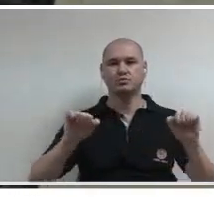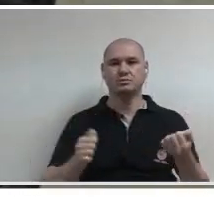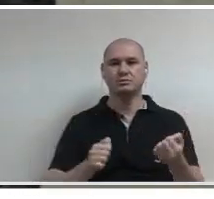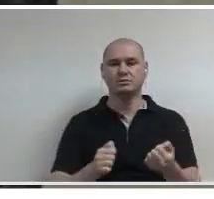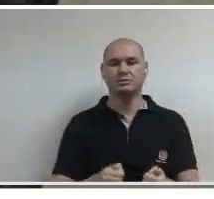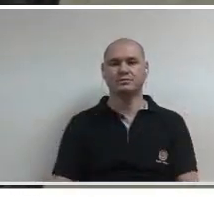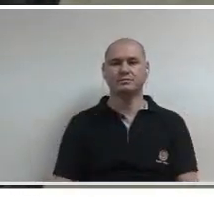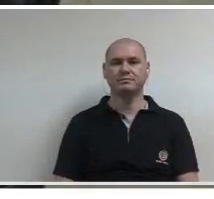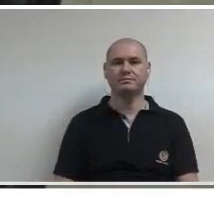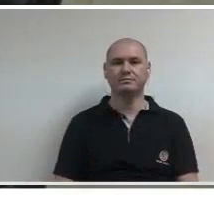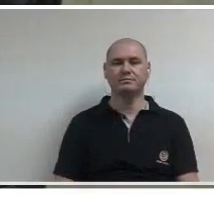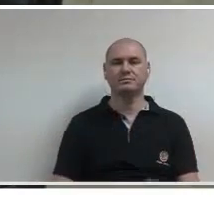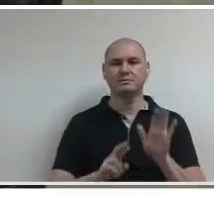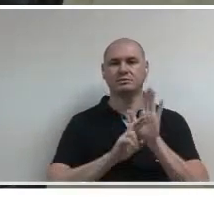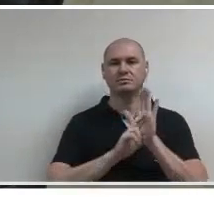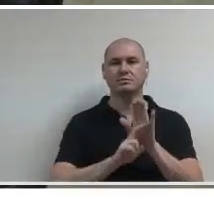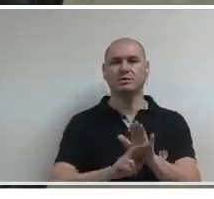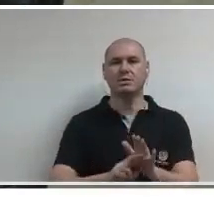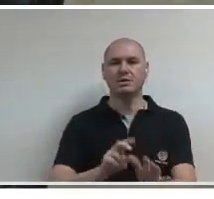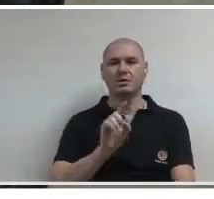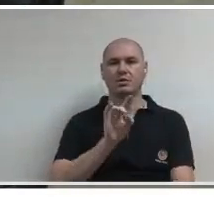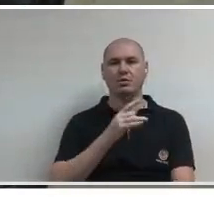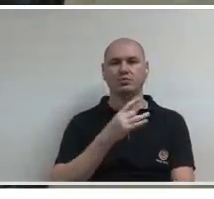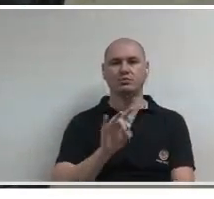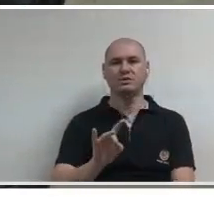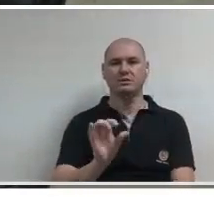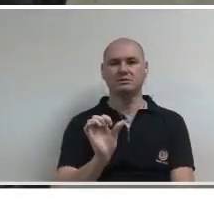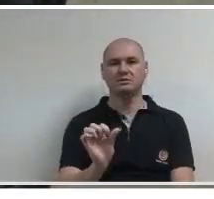Oye, Yeureina, oye, reconsidera Januape,